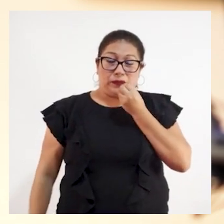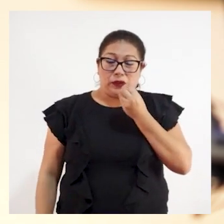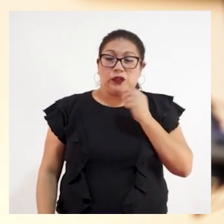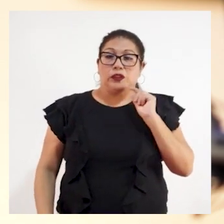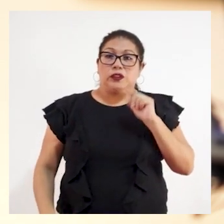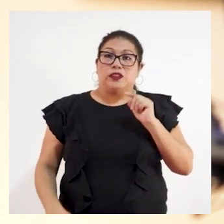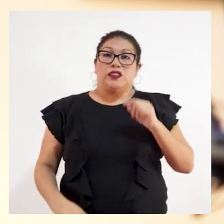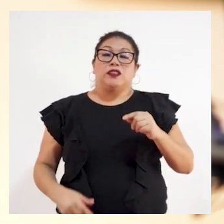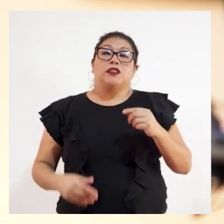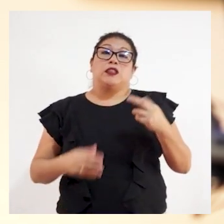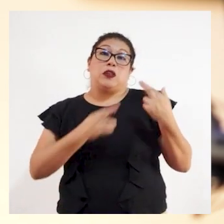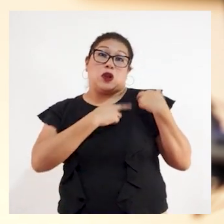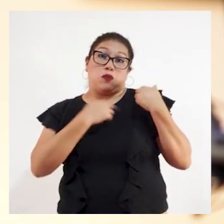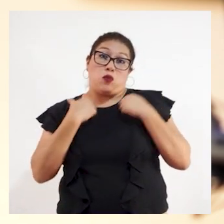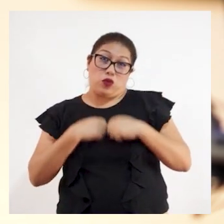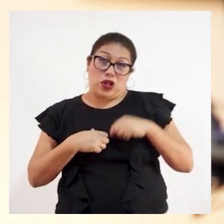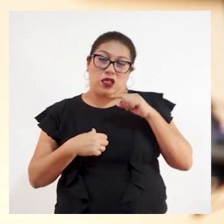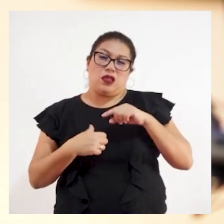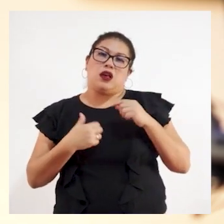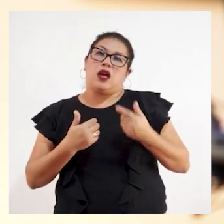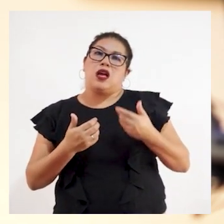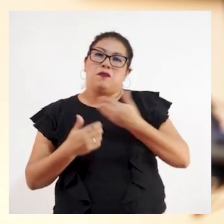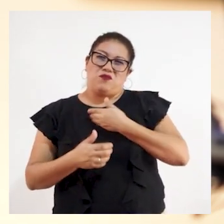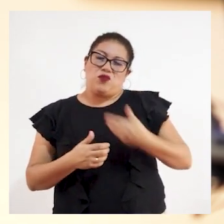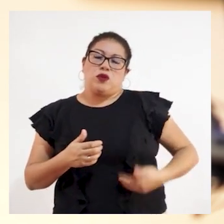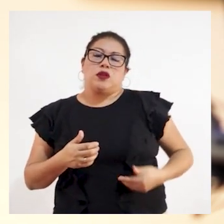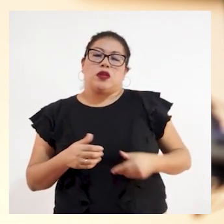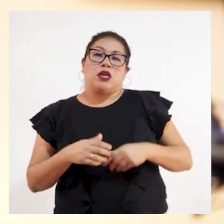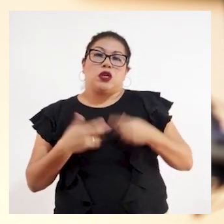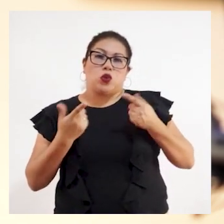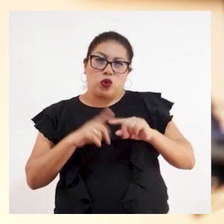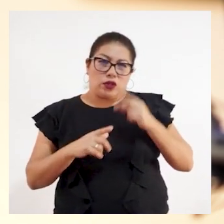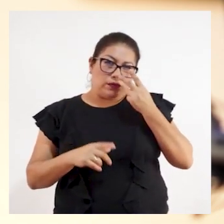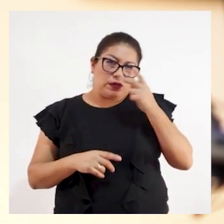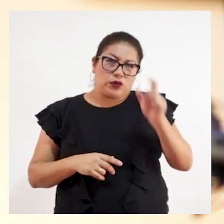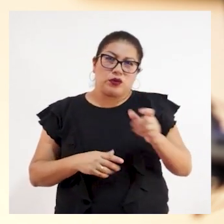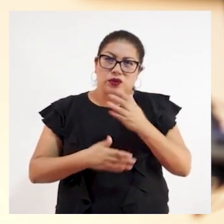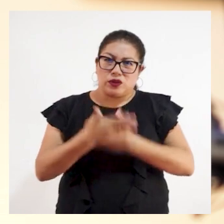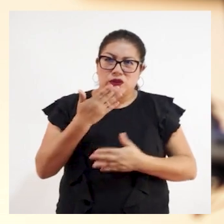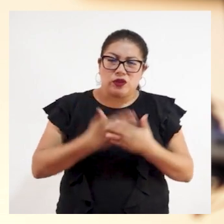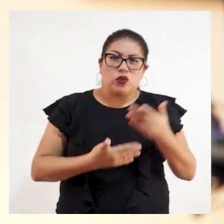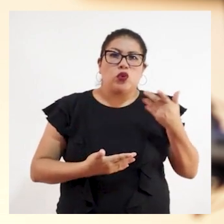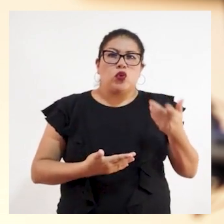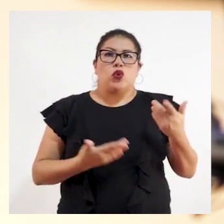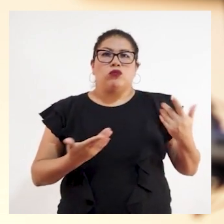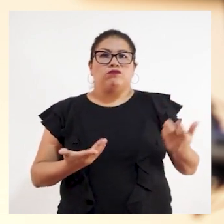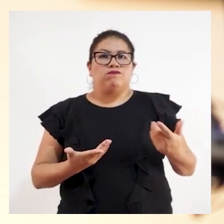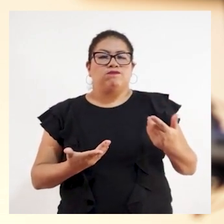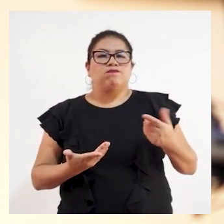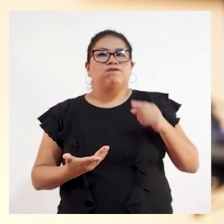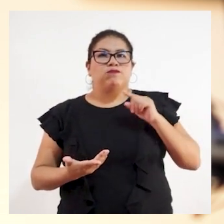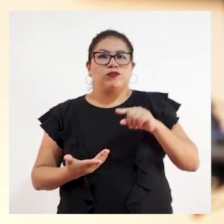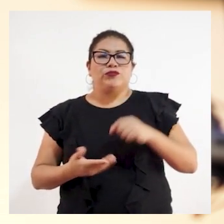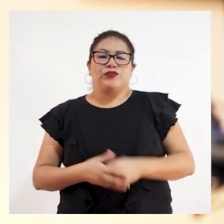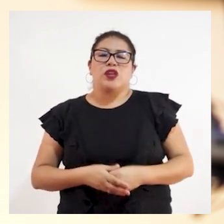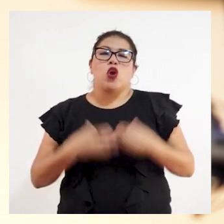pública asume, cuando no contamos con el certificado de discapacidad, un juez tuitivo,